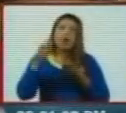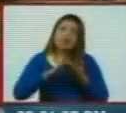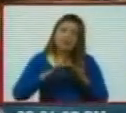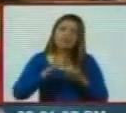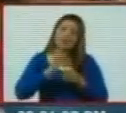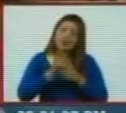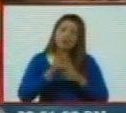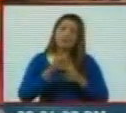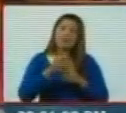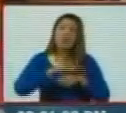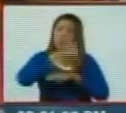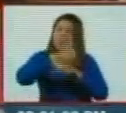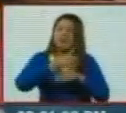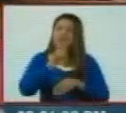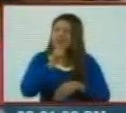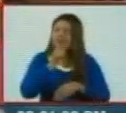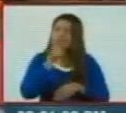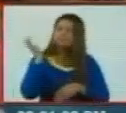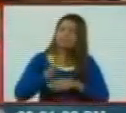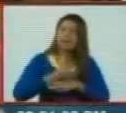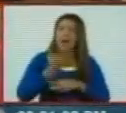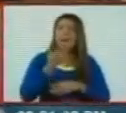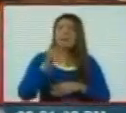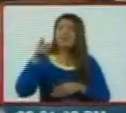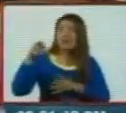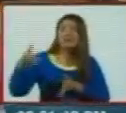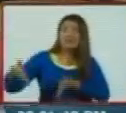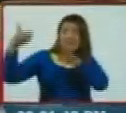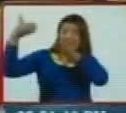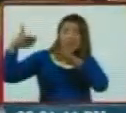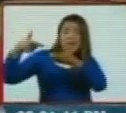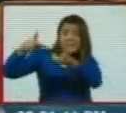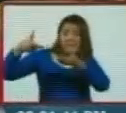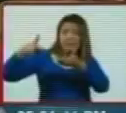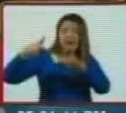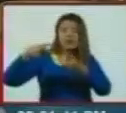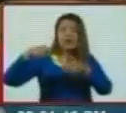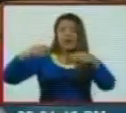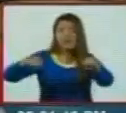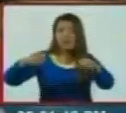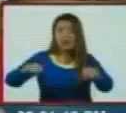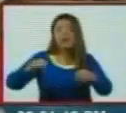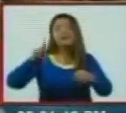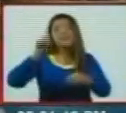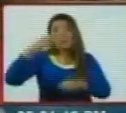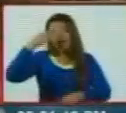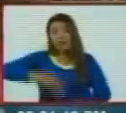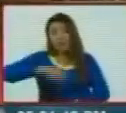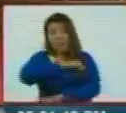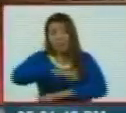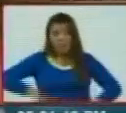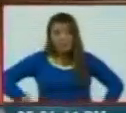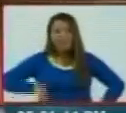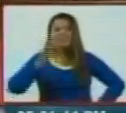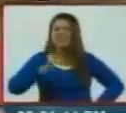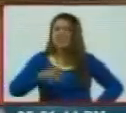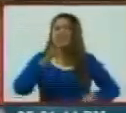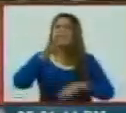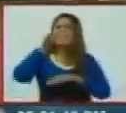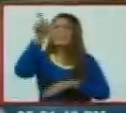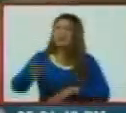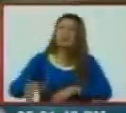las responsabilidades. Que lo que salió hoy de ese edificio, donde mataron ese motorizado y donde mataron ese guardia, ahí tiene que haber una